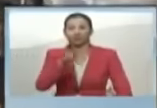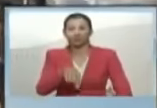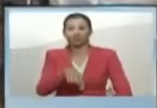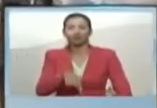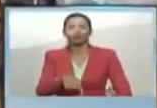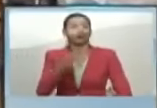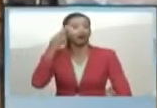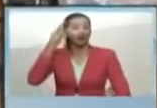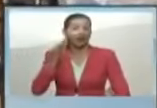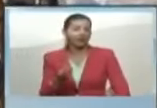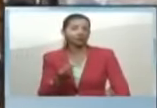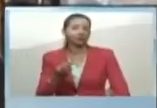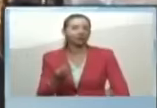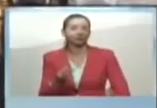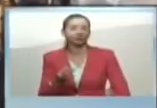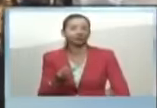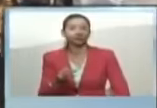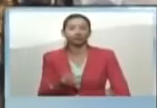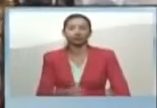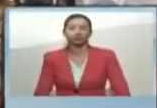creemos que solo